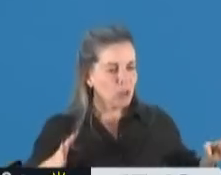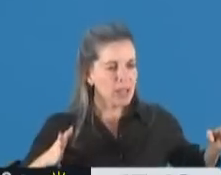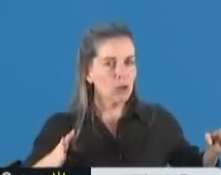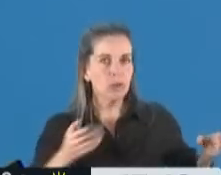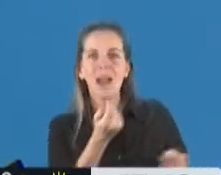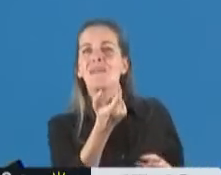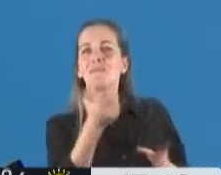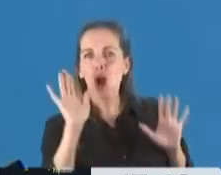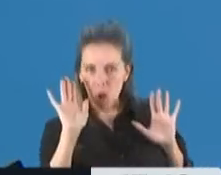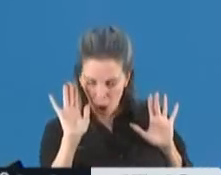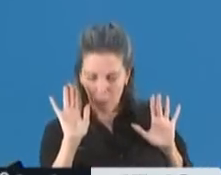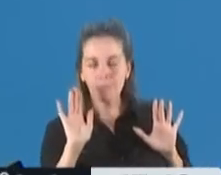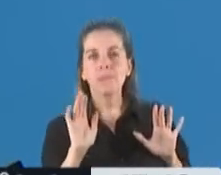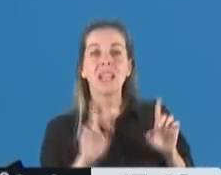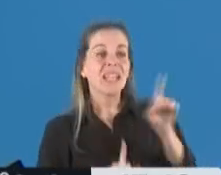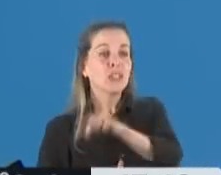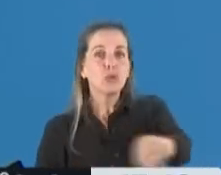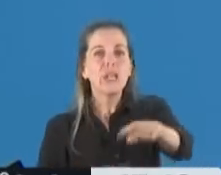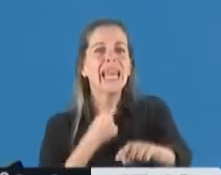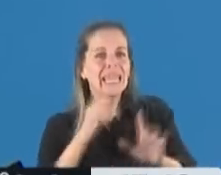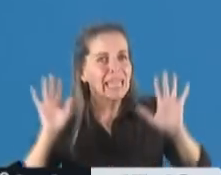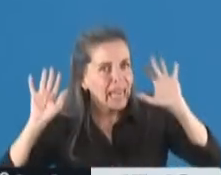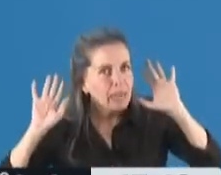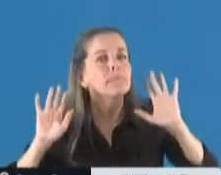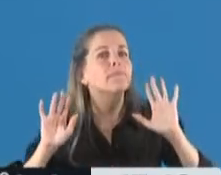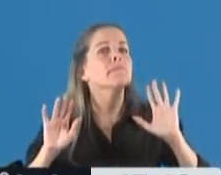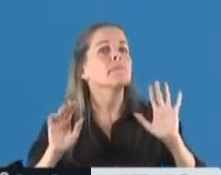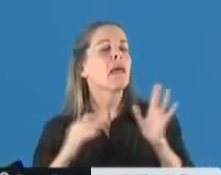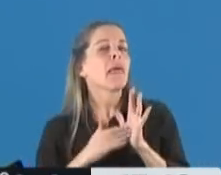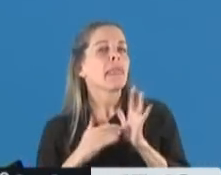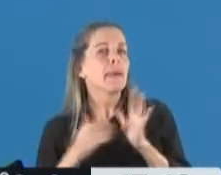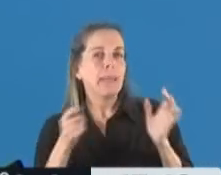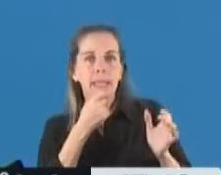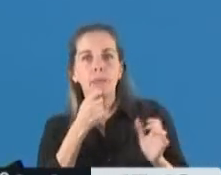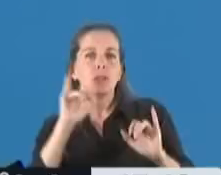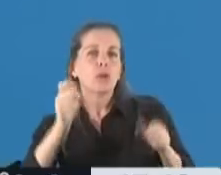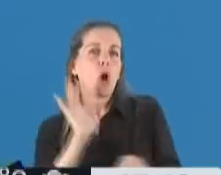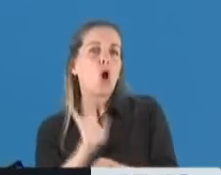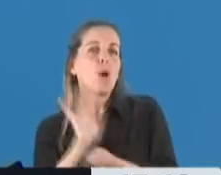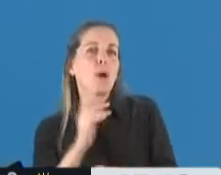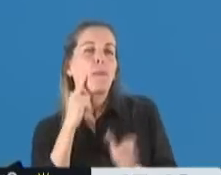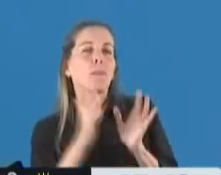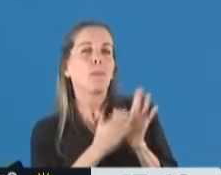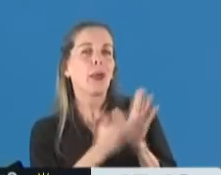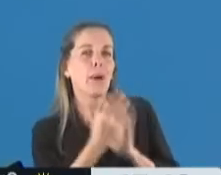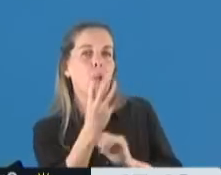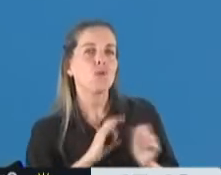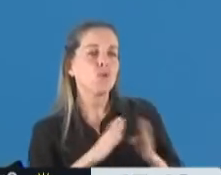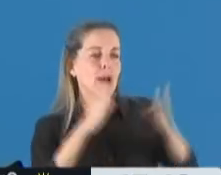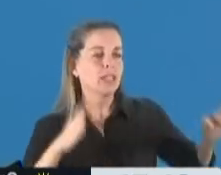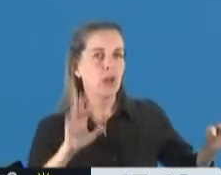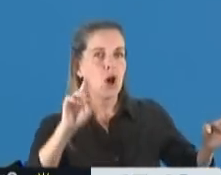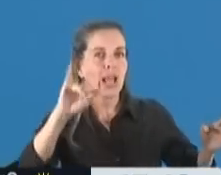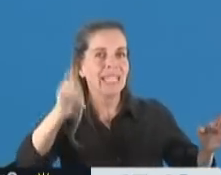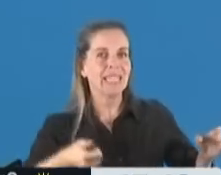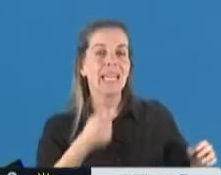chiquito, y en todo caso, si ustedes quieren, díganmelo, es una experiencia de laboratorio. Ok, fue una experiencia de laboratorio. ¿Y qué tal si